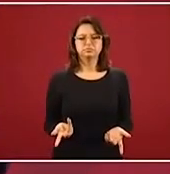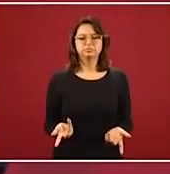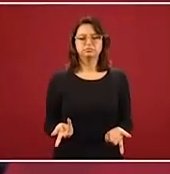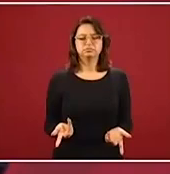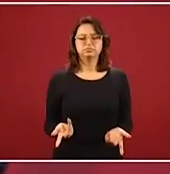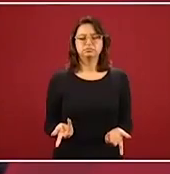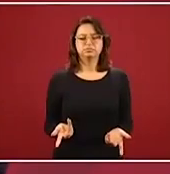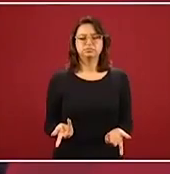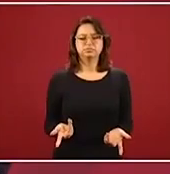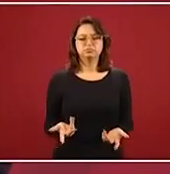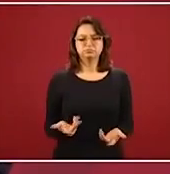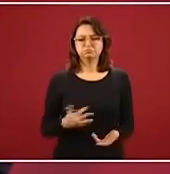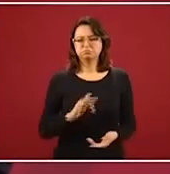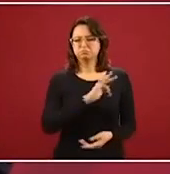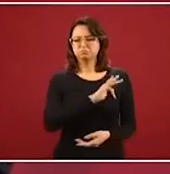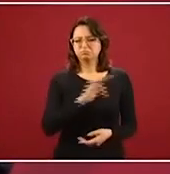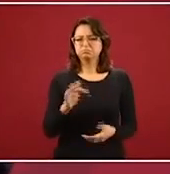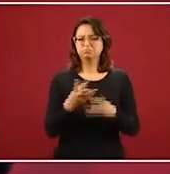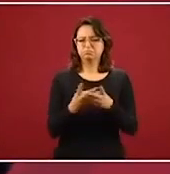tan complicado,